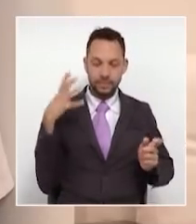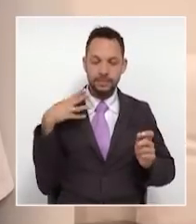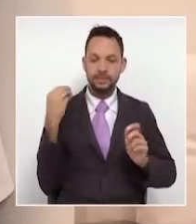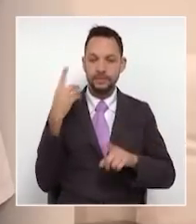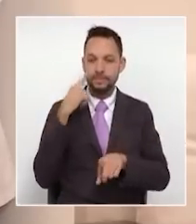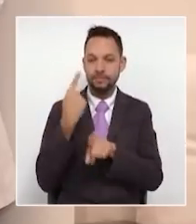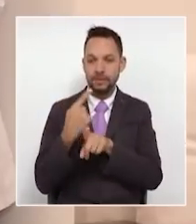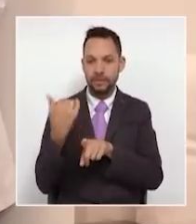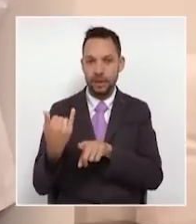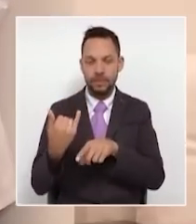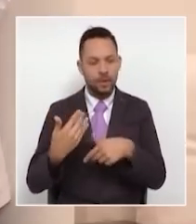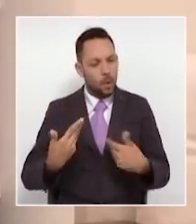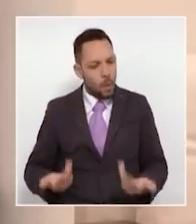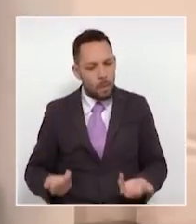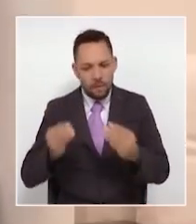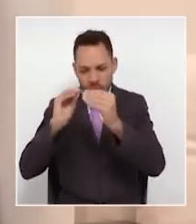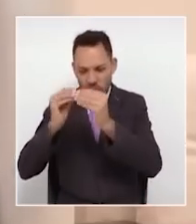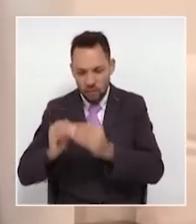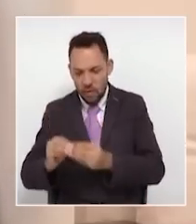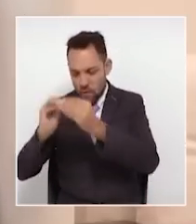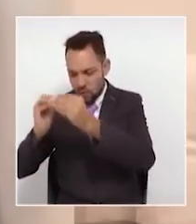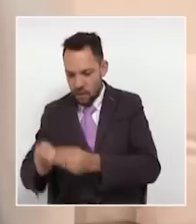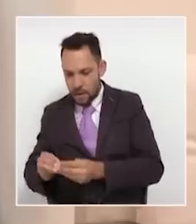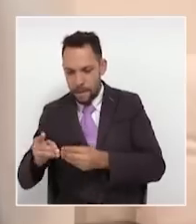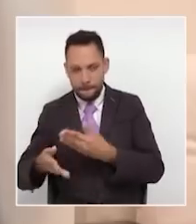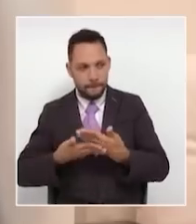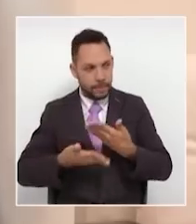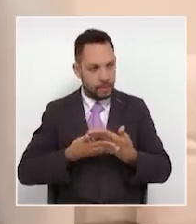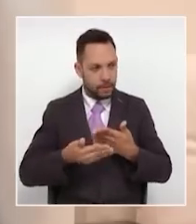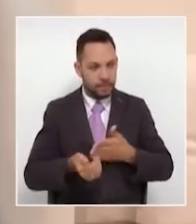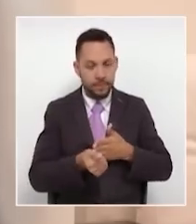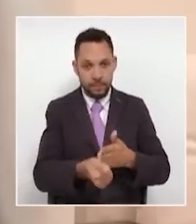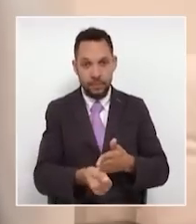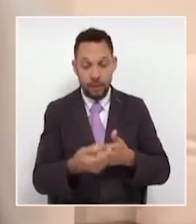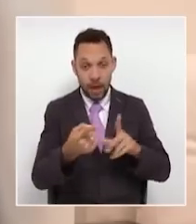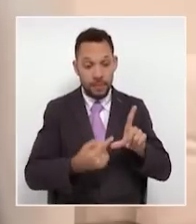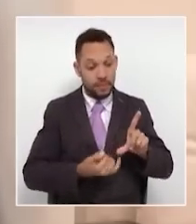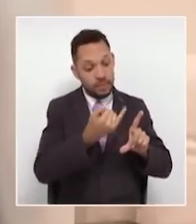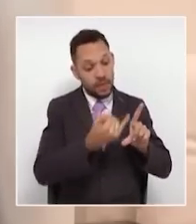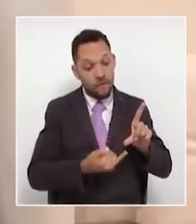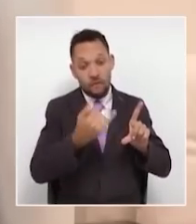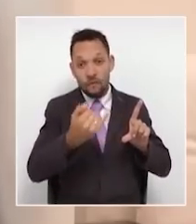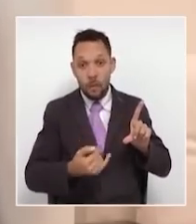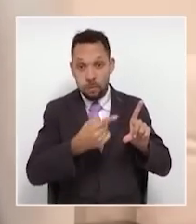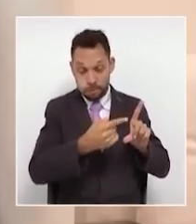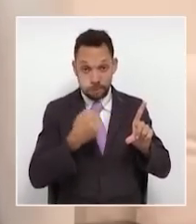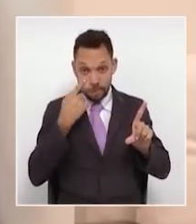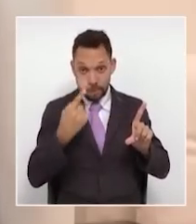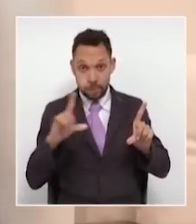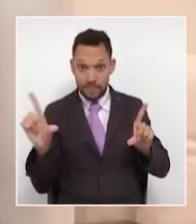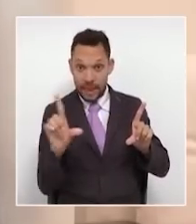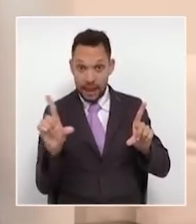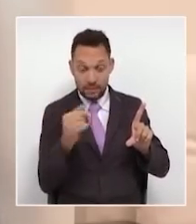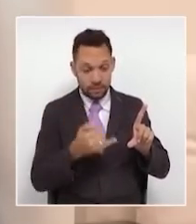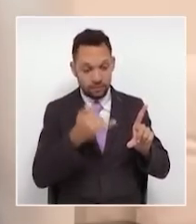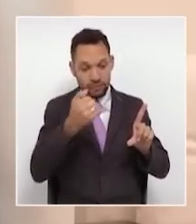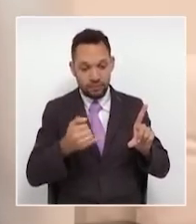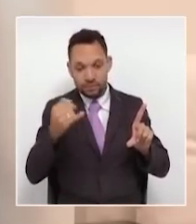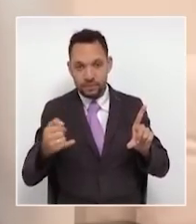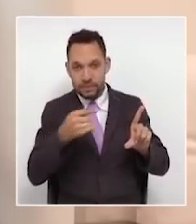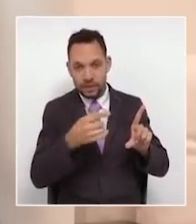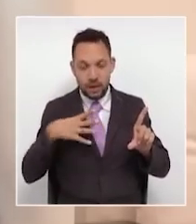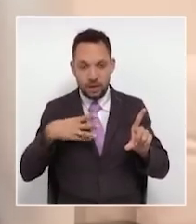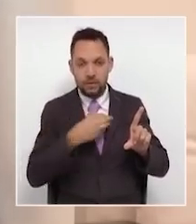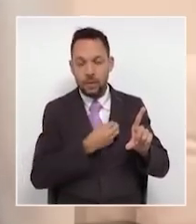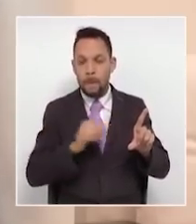es el cerebro como lo vemos lo podemos ver en estas gráficas que podemos observar en la pantalla aquí no aquí